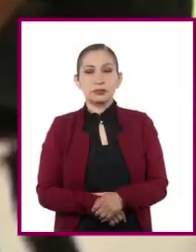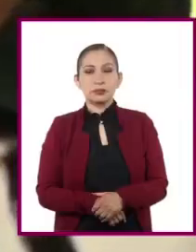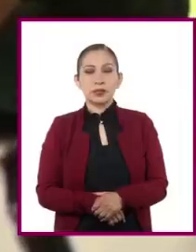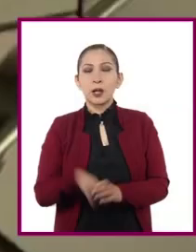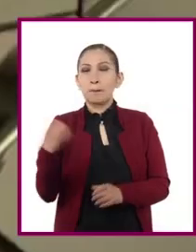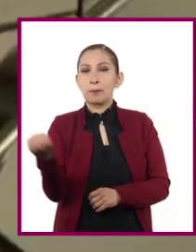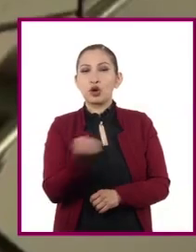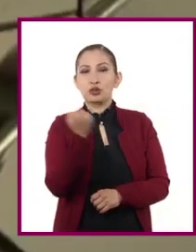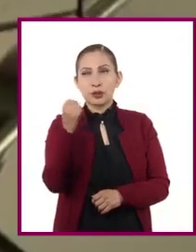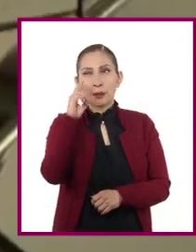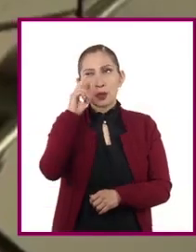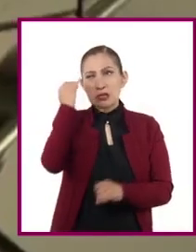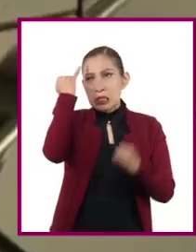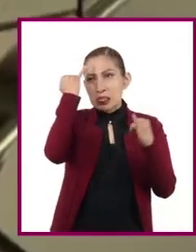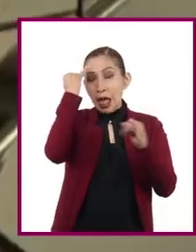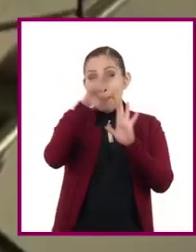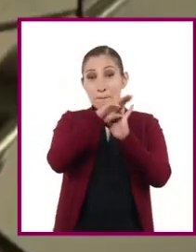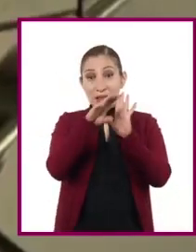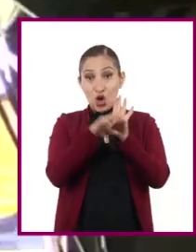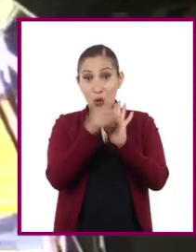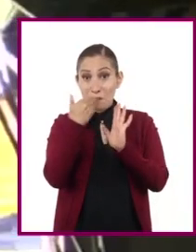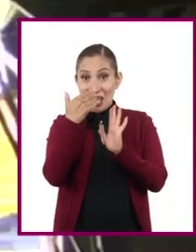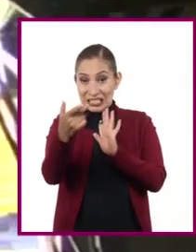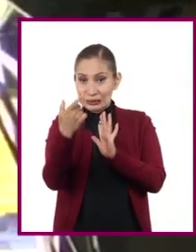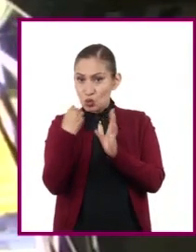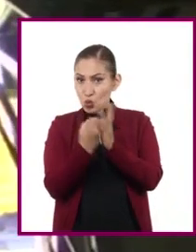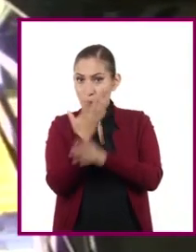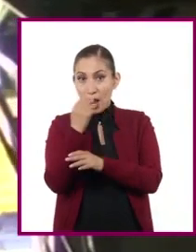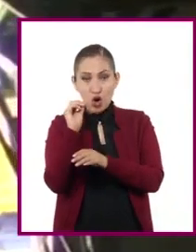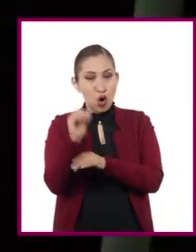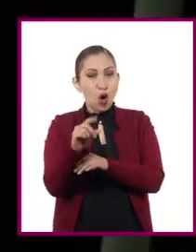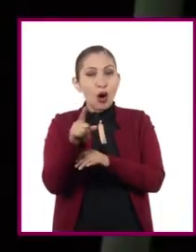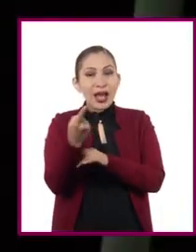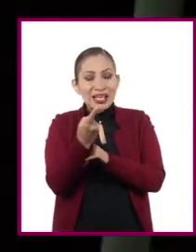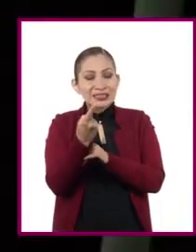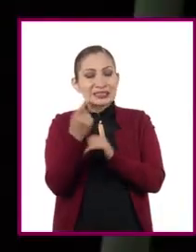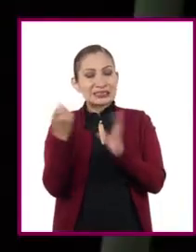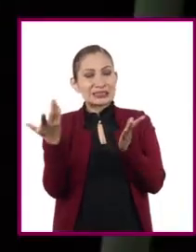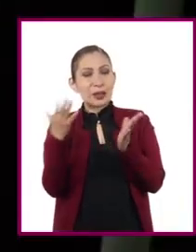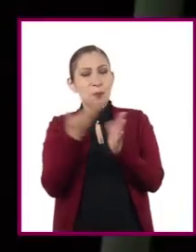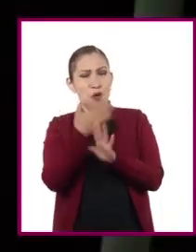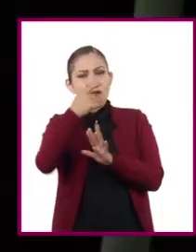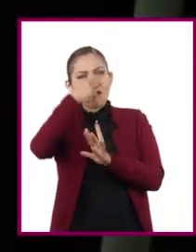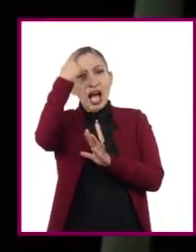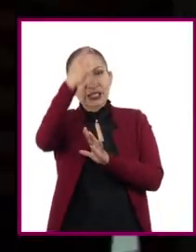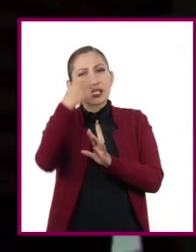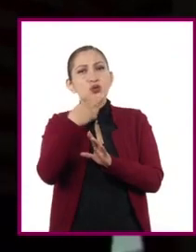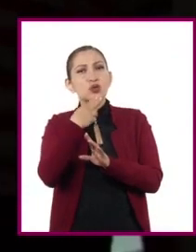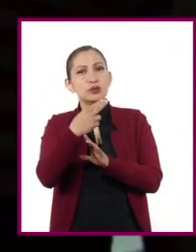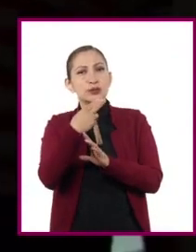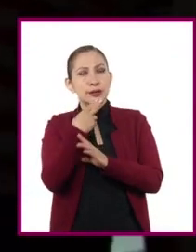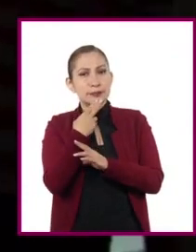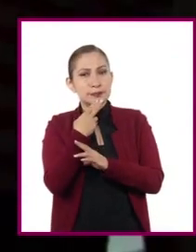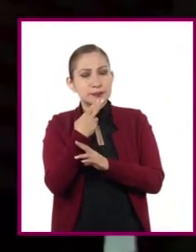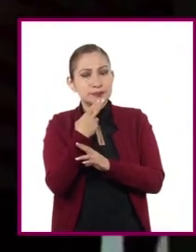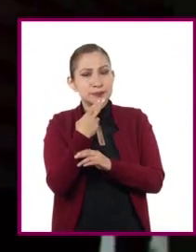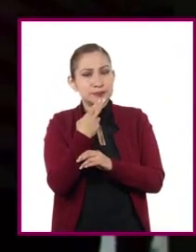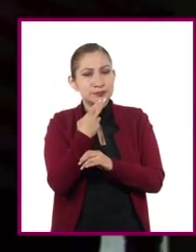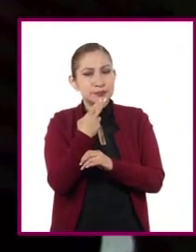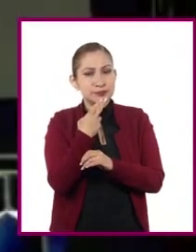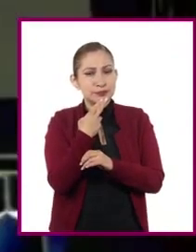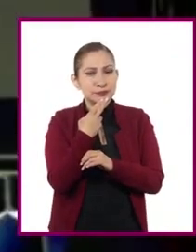Afortunadamente encontramos una metodología novedosa que no es interferométrica, que es muy fácil de implementar,